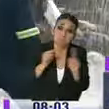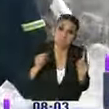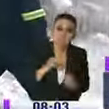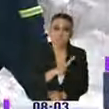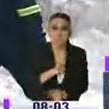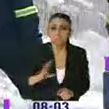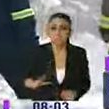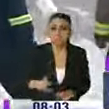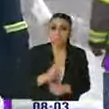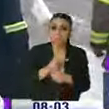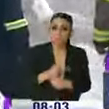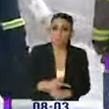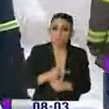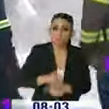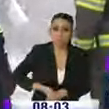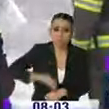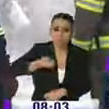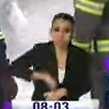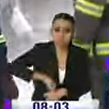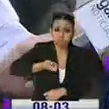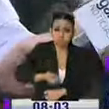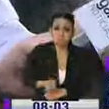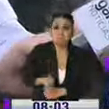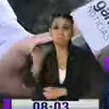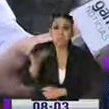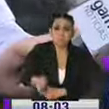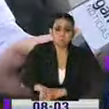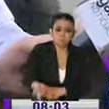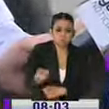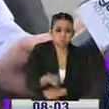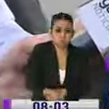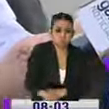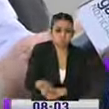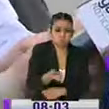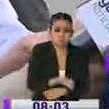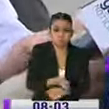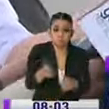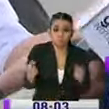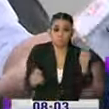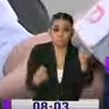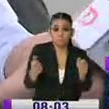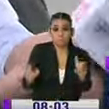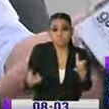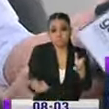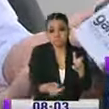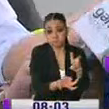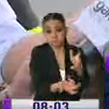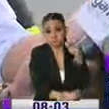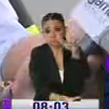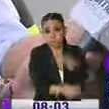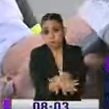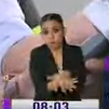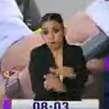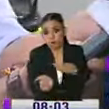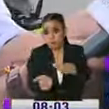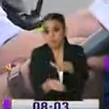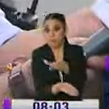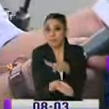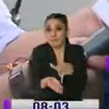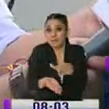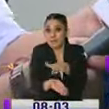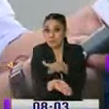precaución, rociaron espumógeno en toda la carga. Tenemos aplastamiento en la parte baja de los vehículos, en la parte baja del tráiler, y vamos a